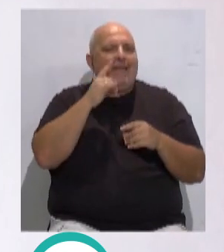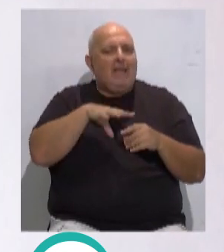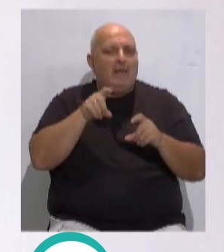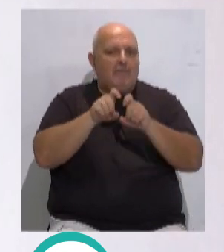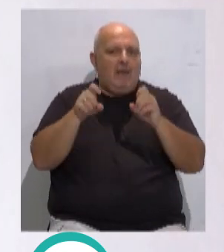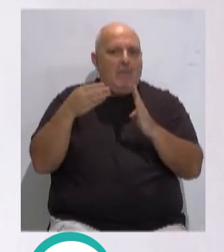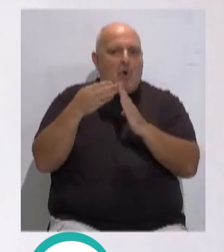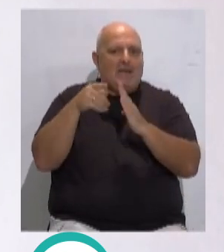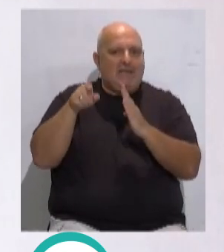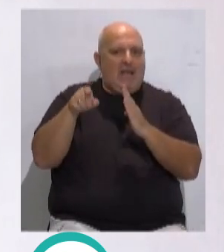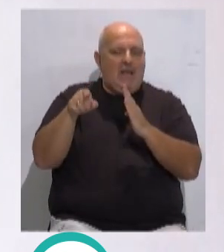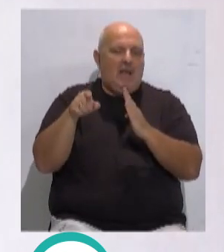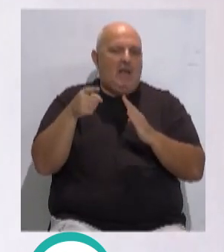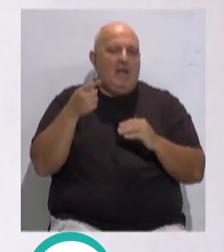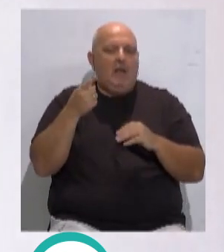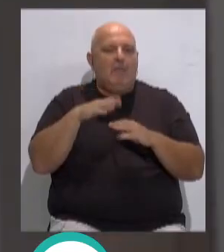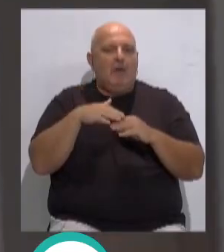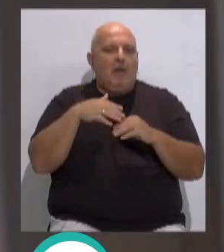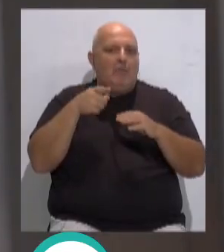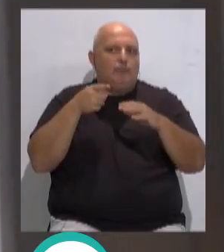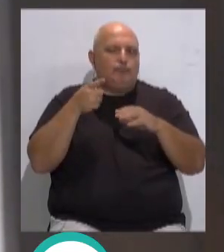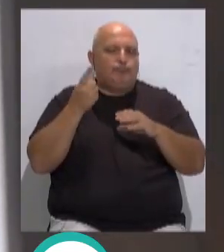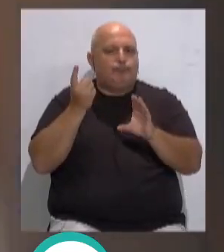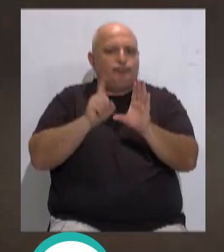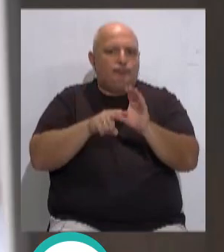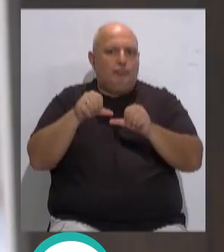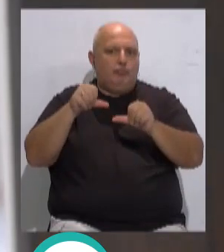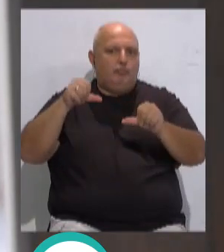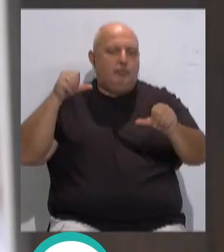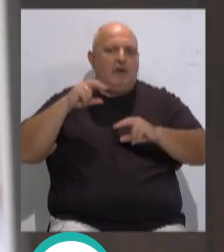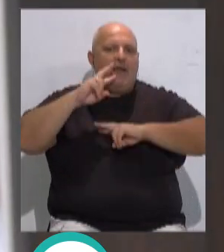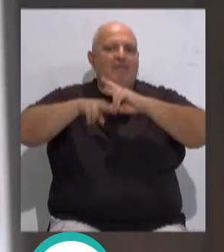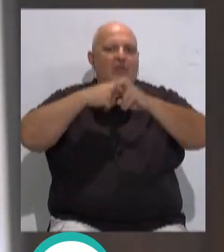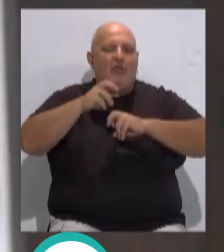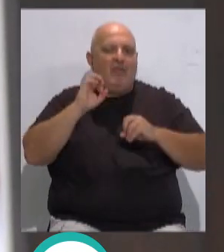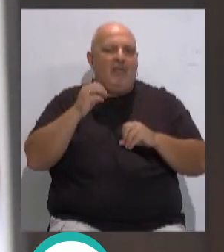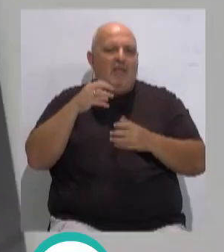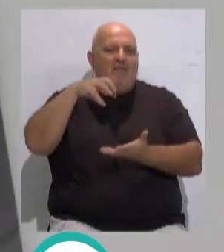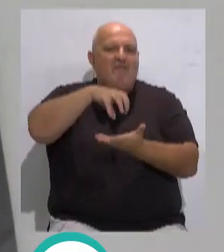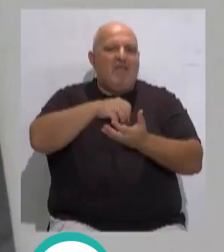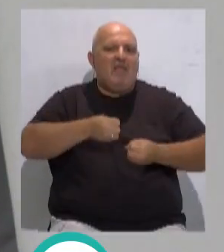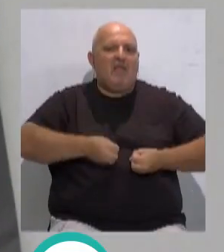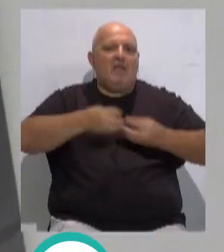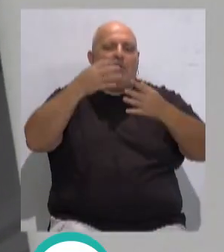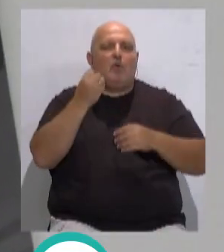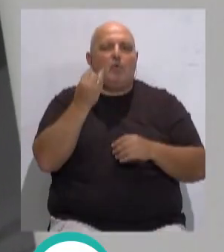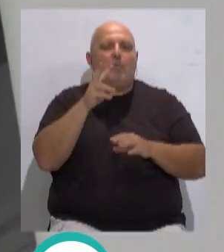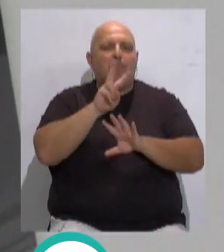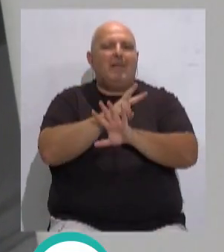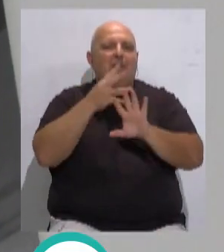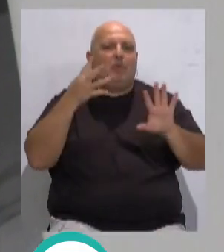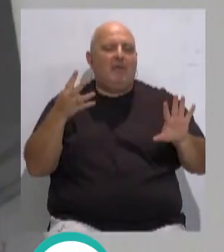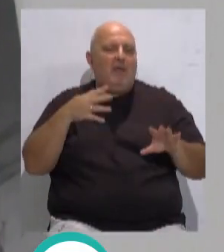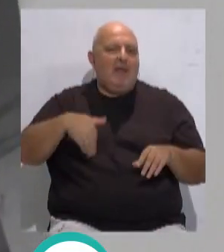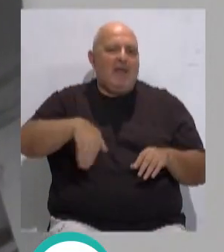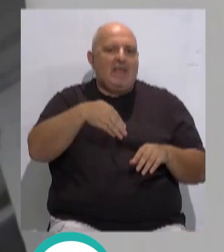a la empresa municipal de vivienda de Cádiz por la intervención desarrollada para la rehabilitación de la finca número 29 de